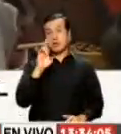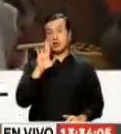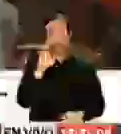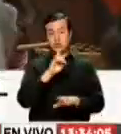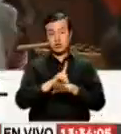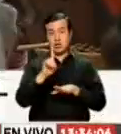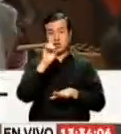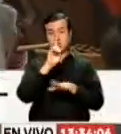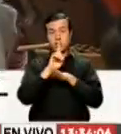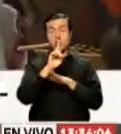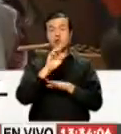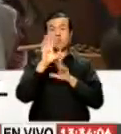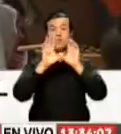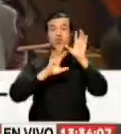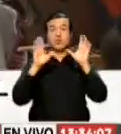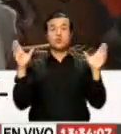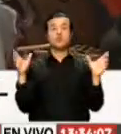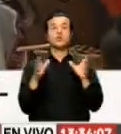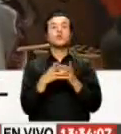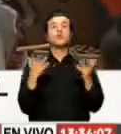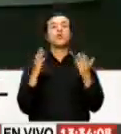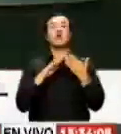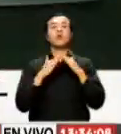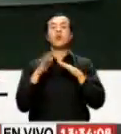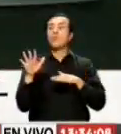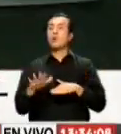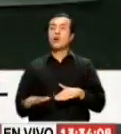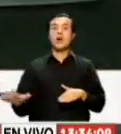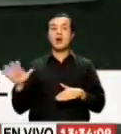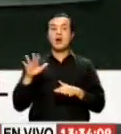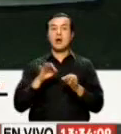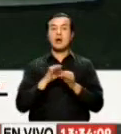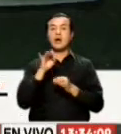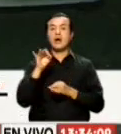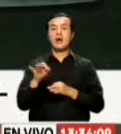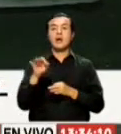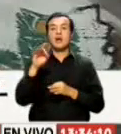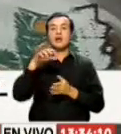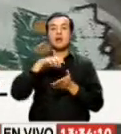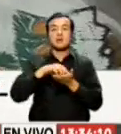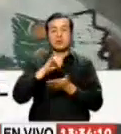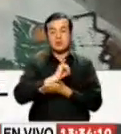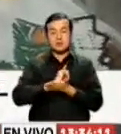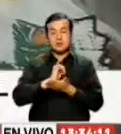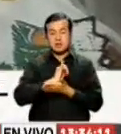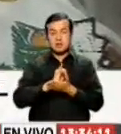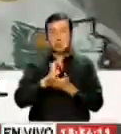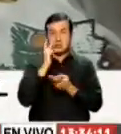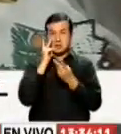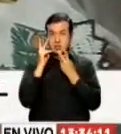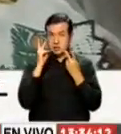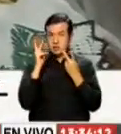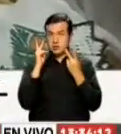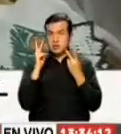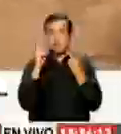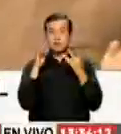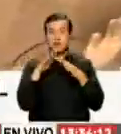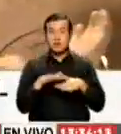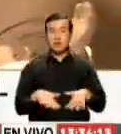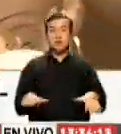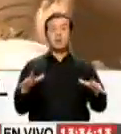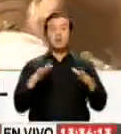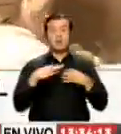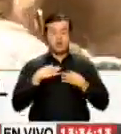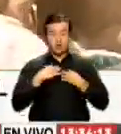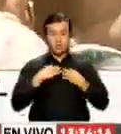del Museo de San Francisco, y se inspira en una comunidad caranqui ubicada en Imbabura, usando imágenes del convento revestidas de los